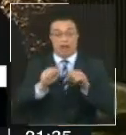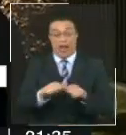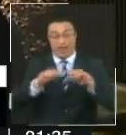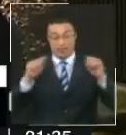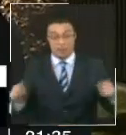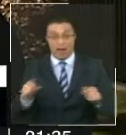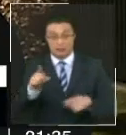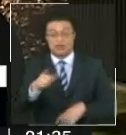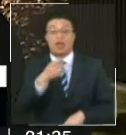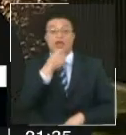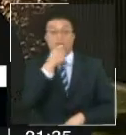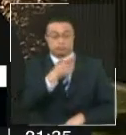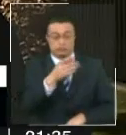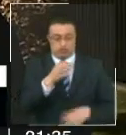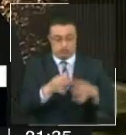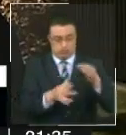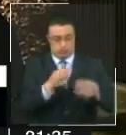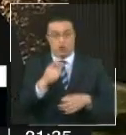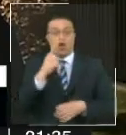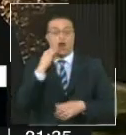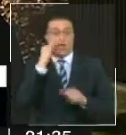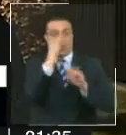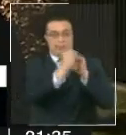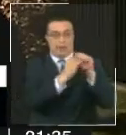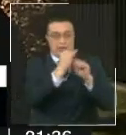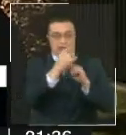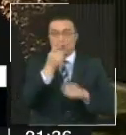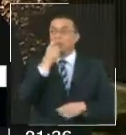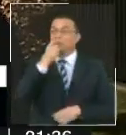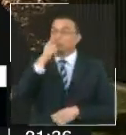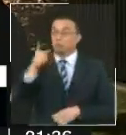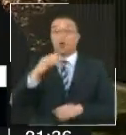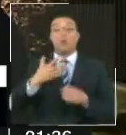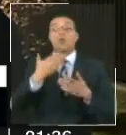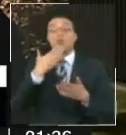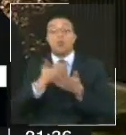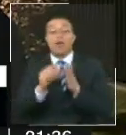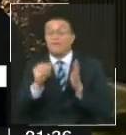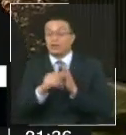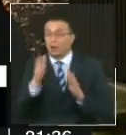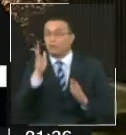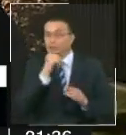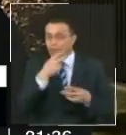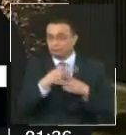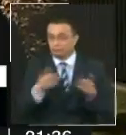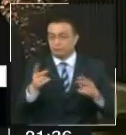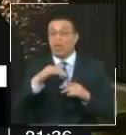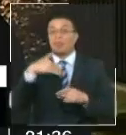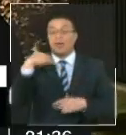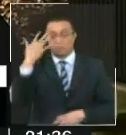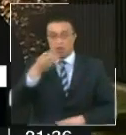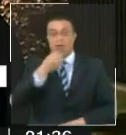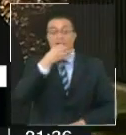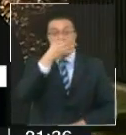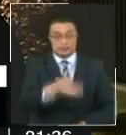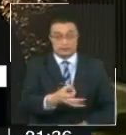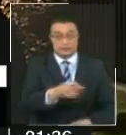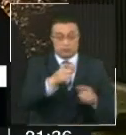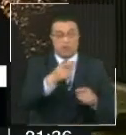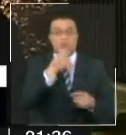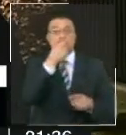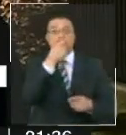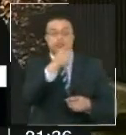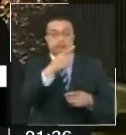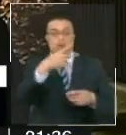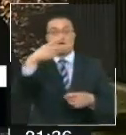anuncia una acción judicial internacional indeterminada en una primera instancia y posteriormente afirma que va a demandar